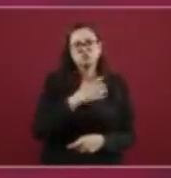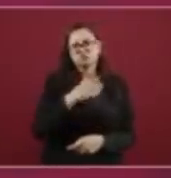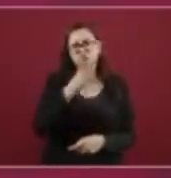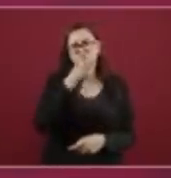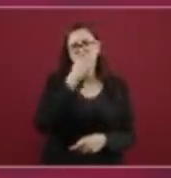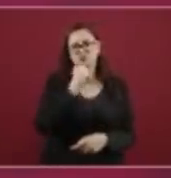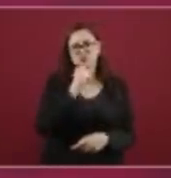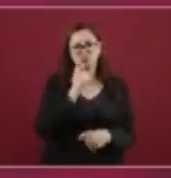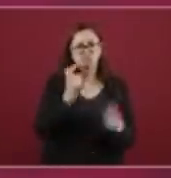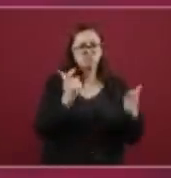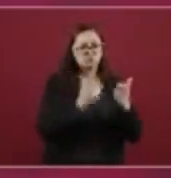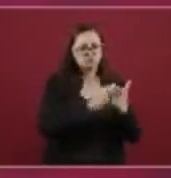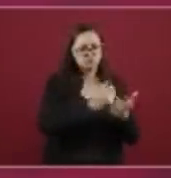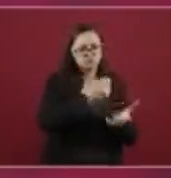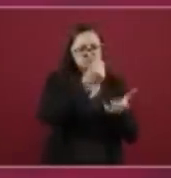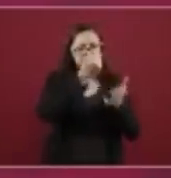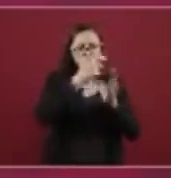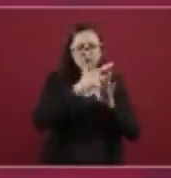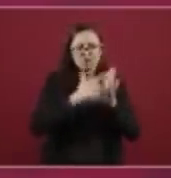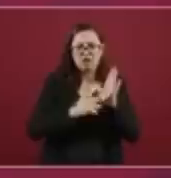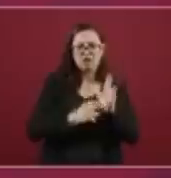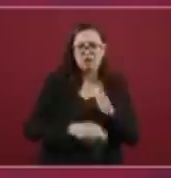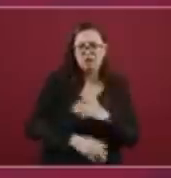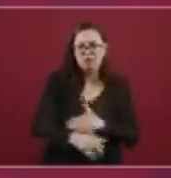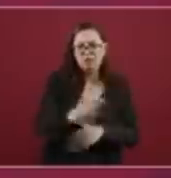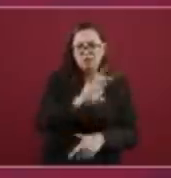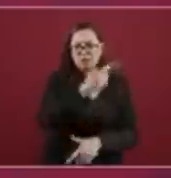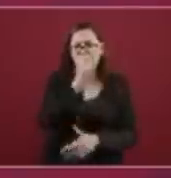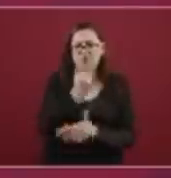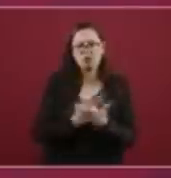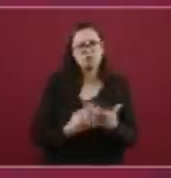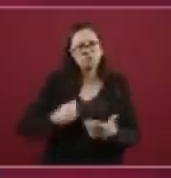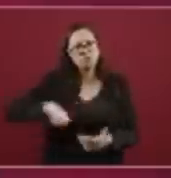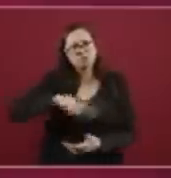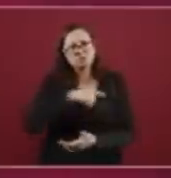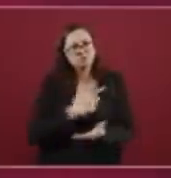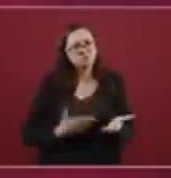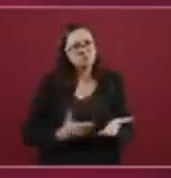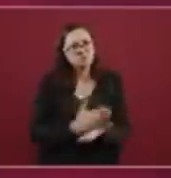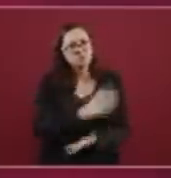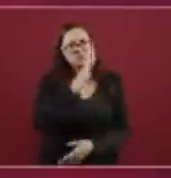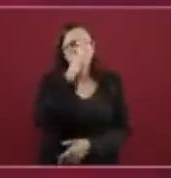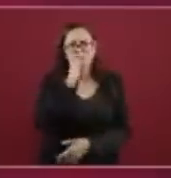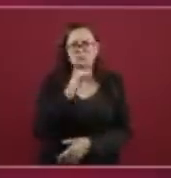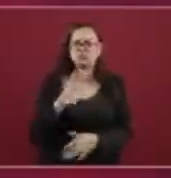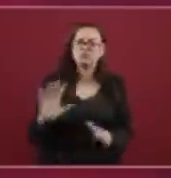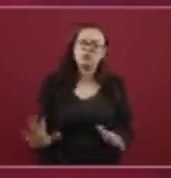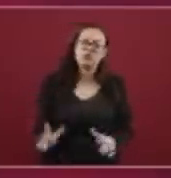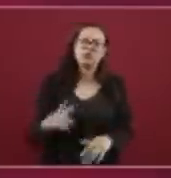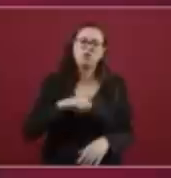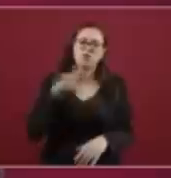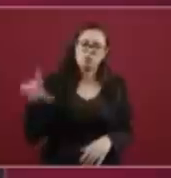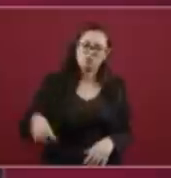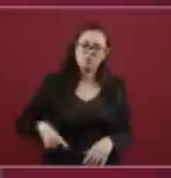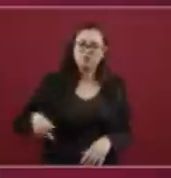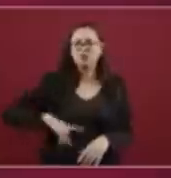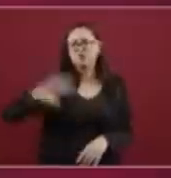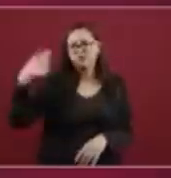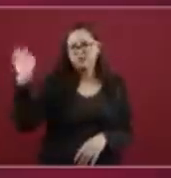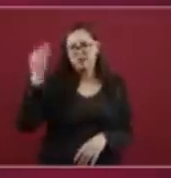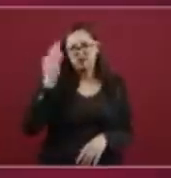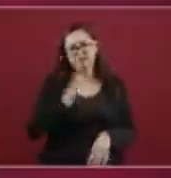decidir sobre las reglas de operación de este programa. Nosotros sostenemos, el gobierno federal, que sí